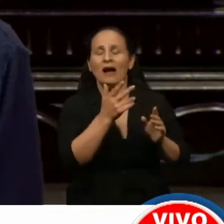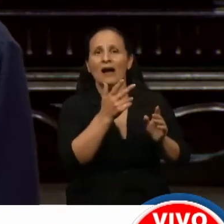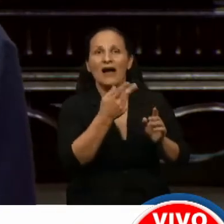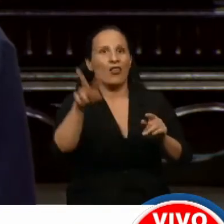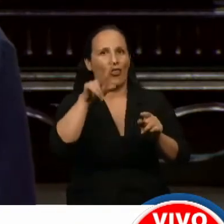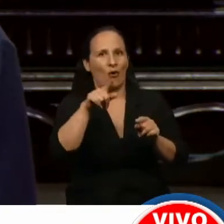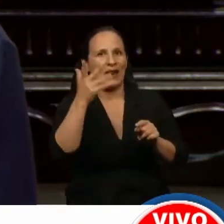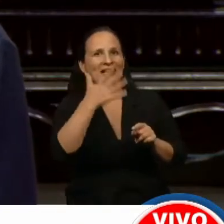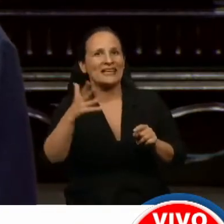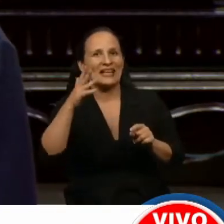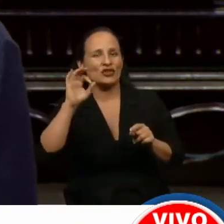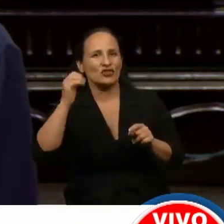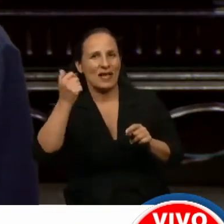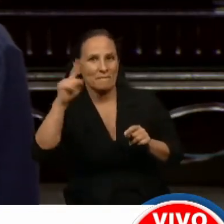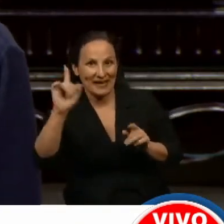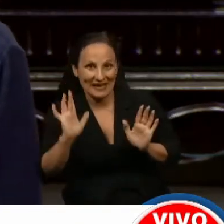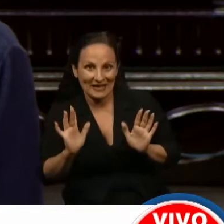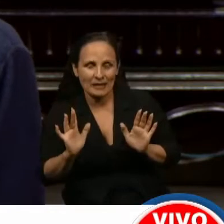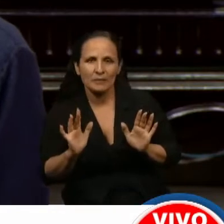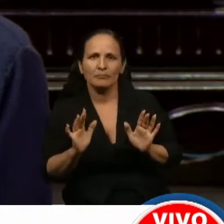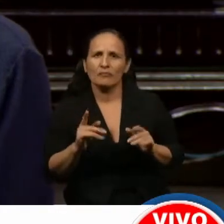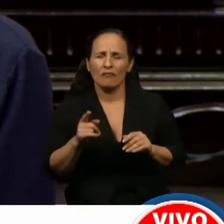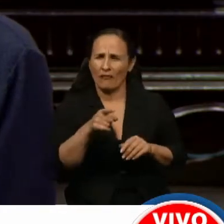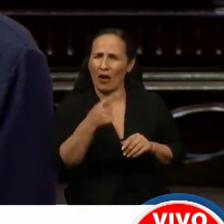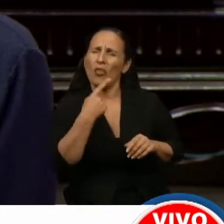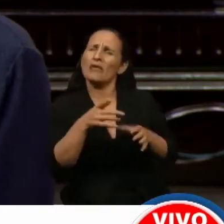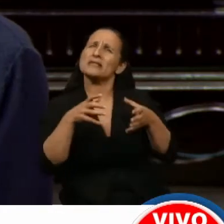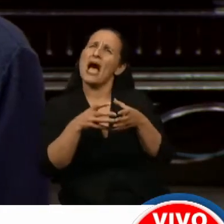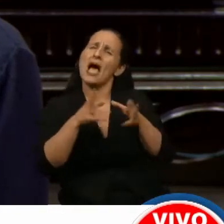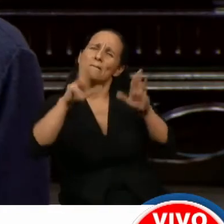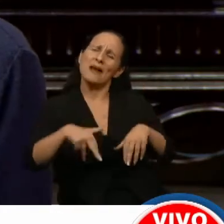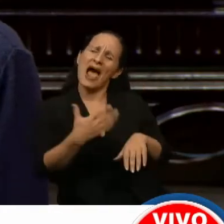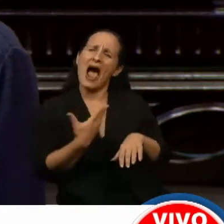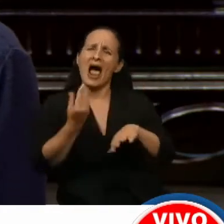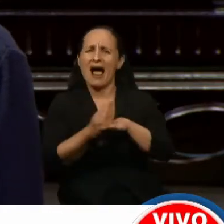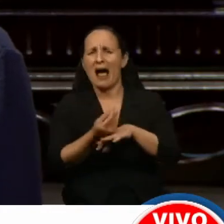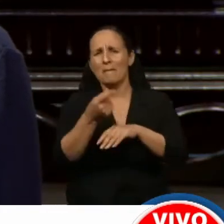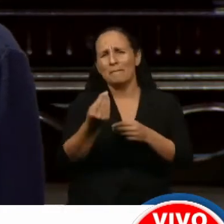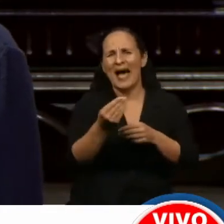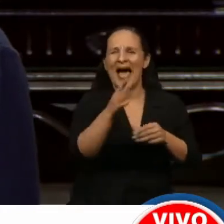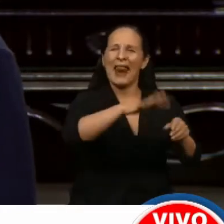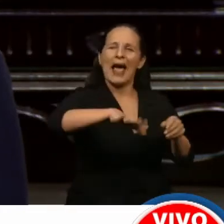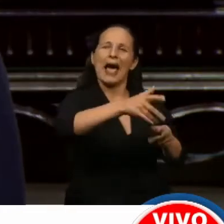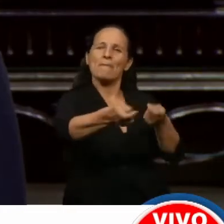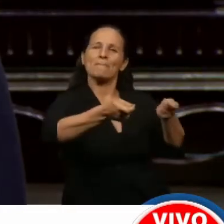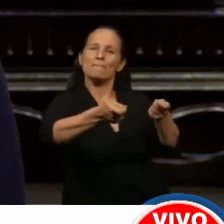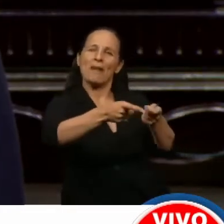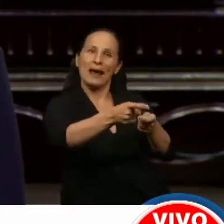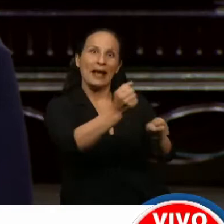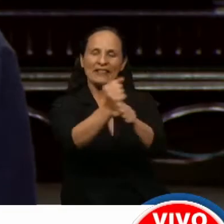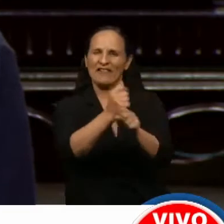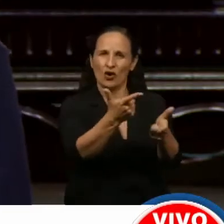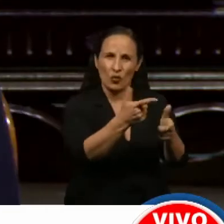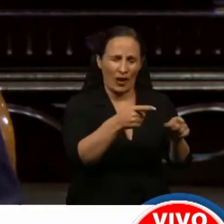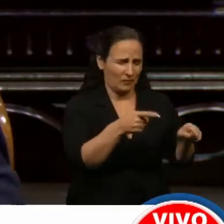Duplicaron. Los que dicen que hay un proyecto político de controlar sectores sociales a partir de la desocupación son